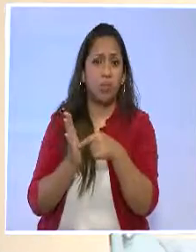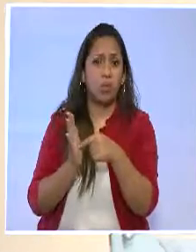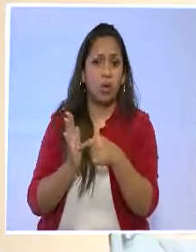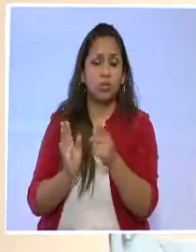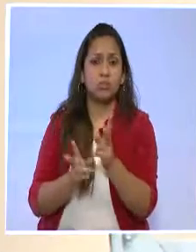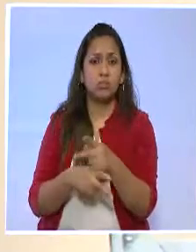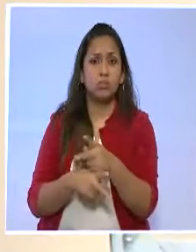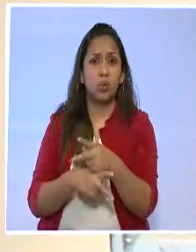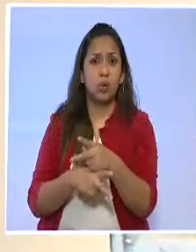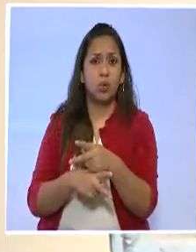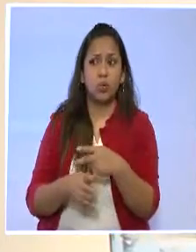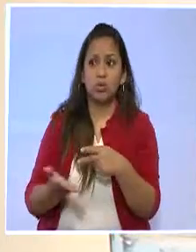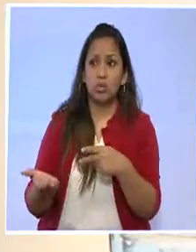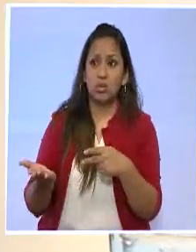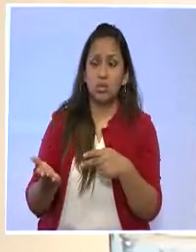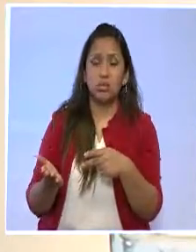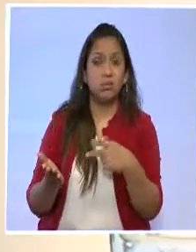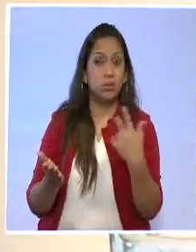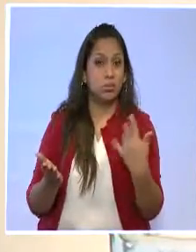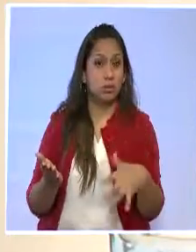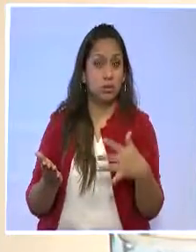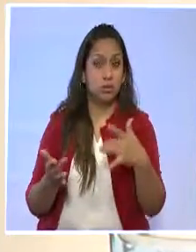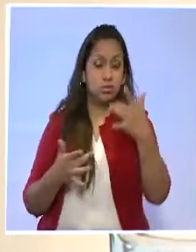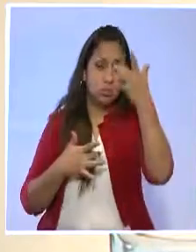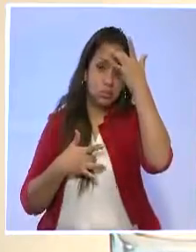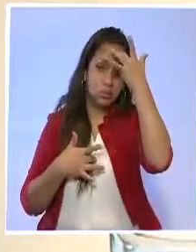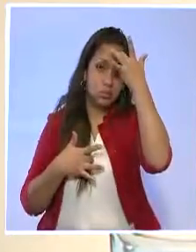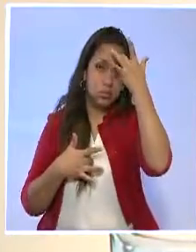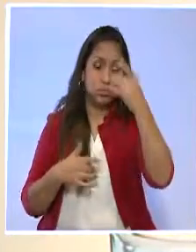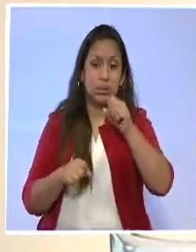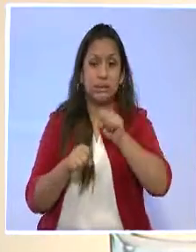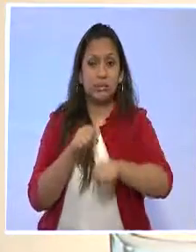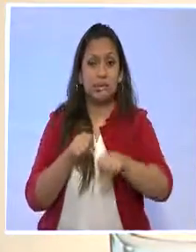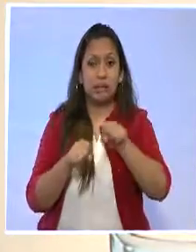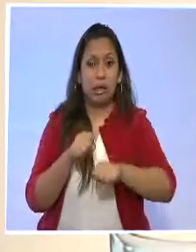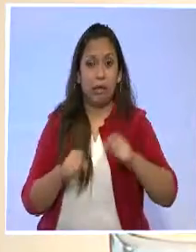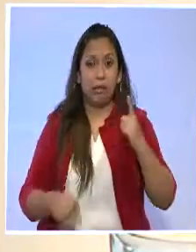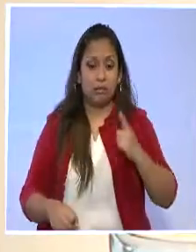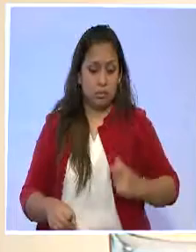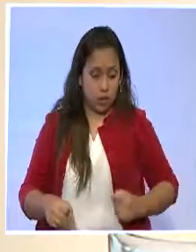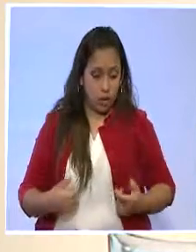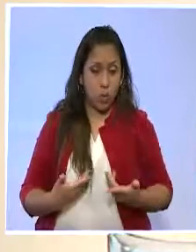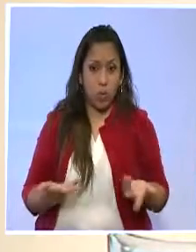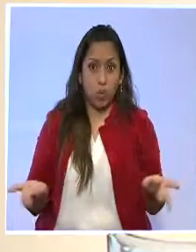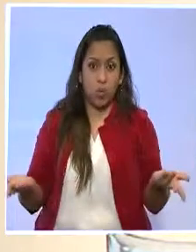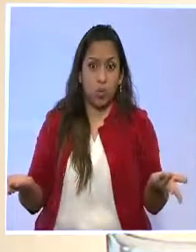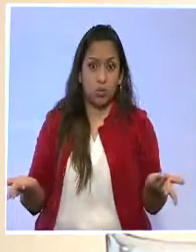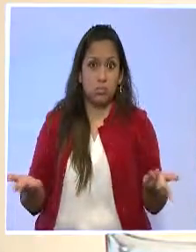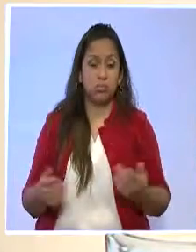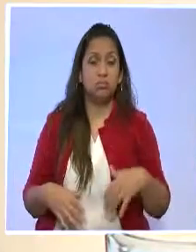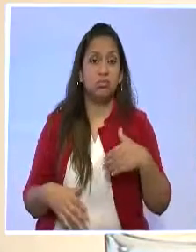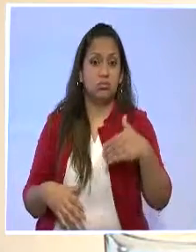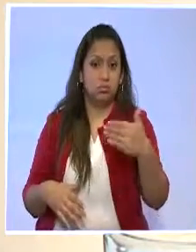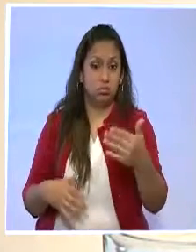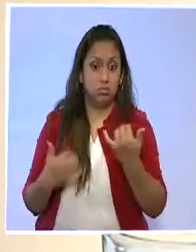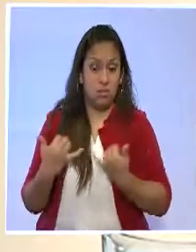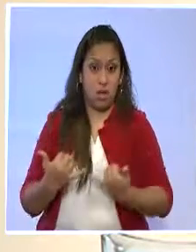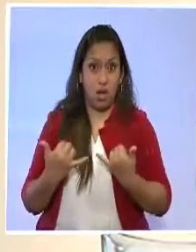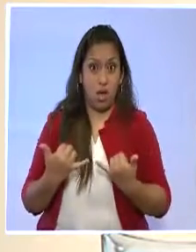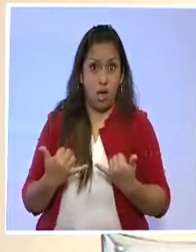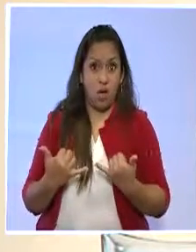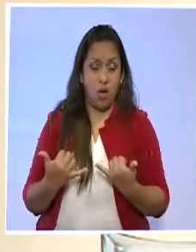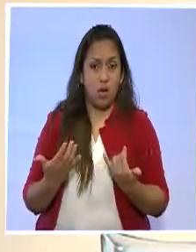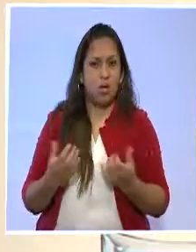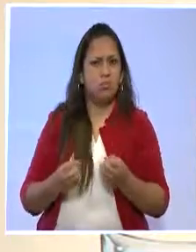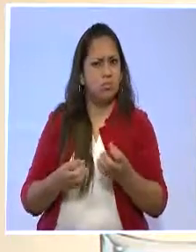que incluso tienen directa de relación a los problemas de salud que contemporáneos que hoy por hoy están atravesando